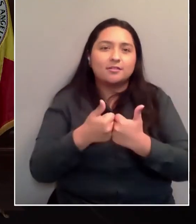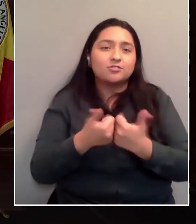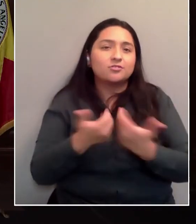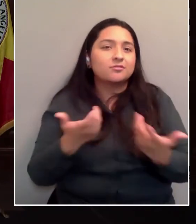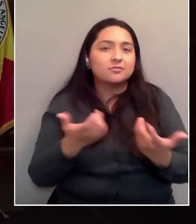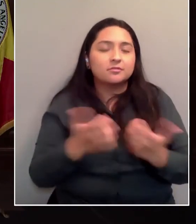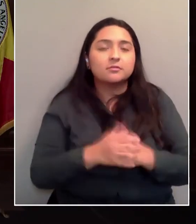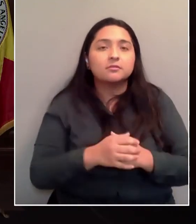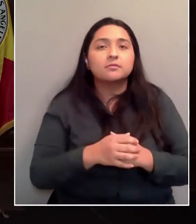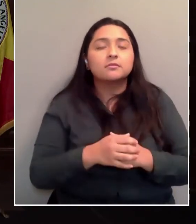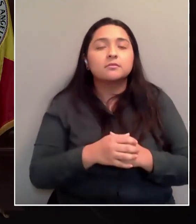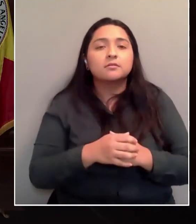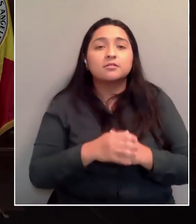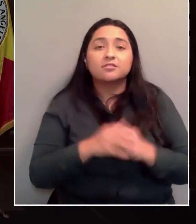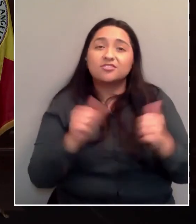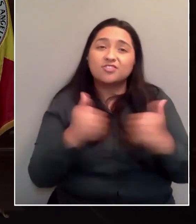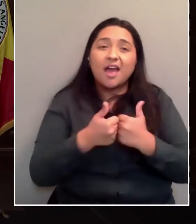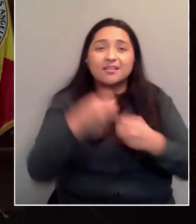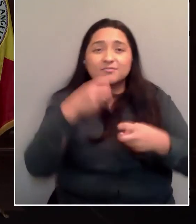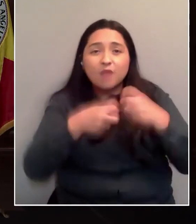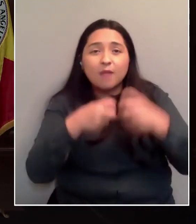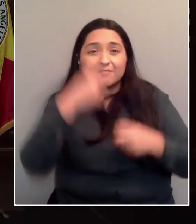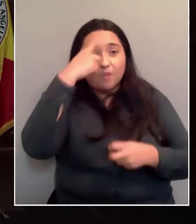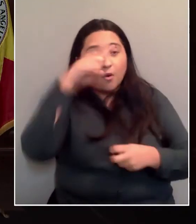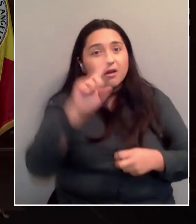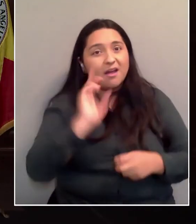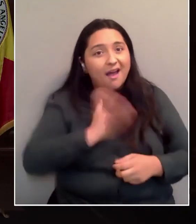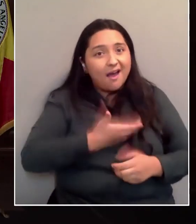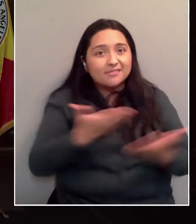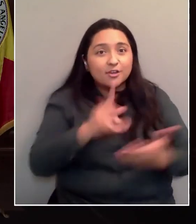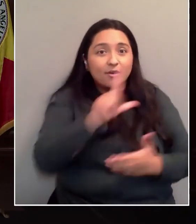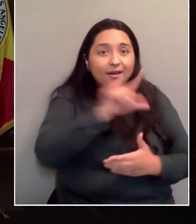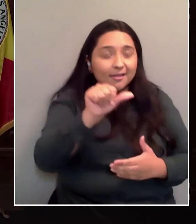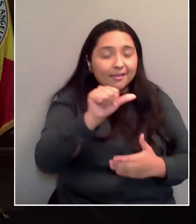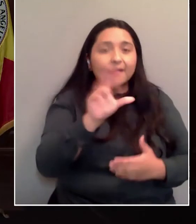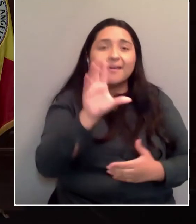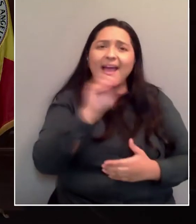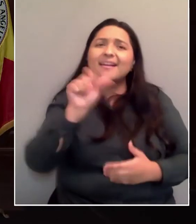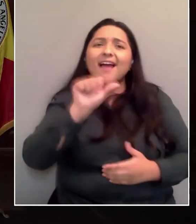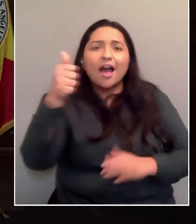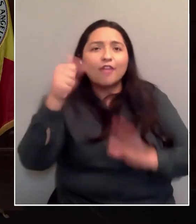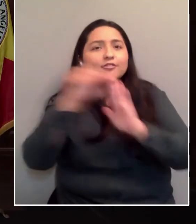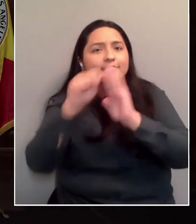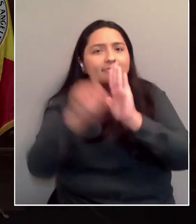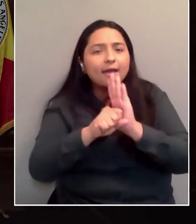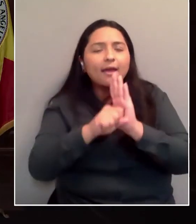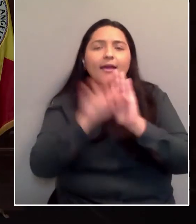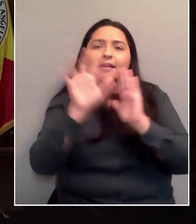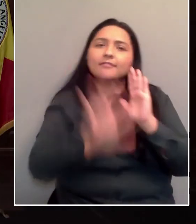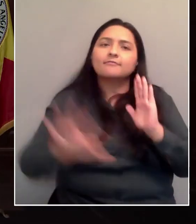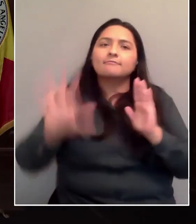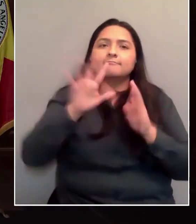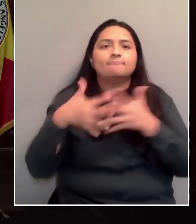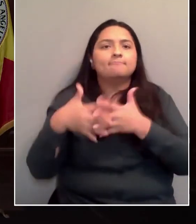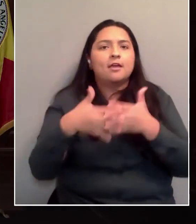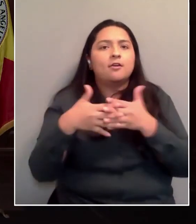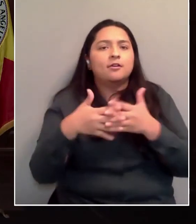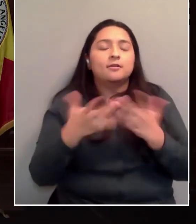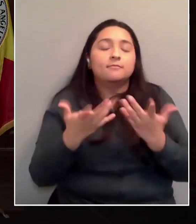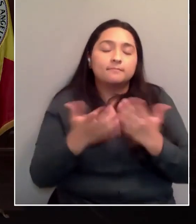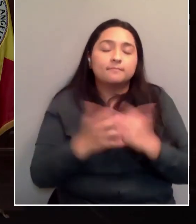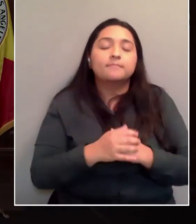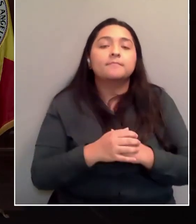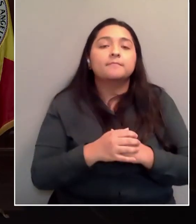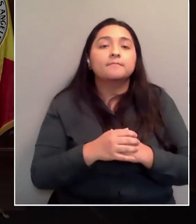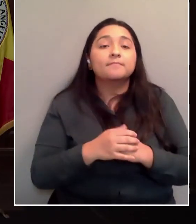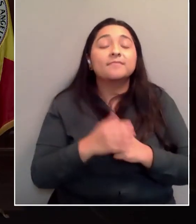por Los Ángeles, pero todas las ciudades y los estados aquí en nuestro país. Pero hay ciudades,